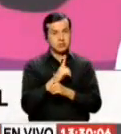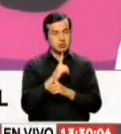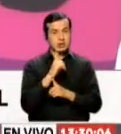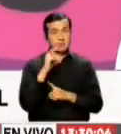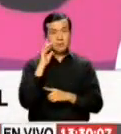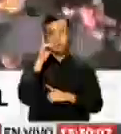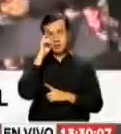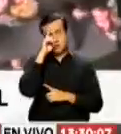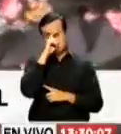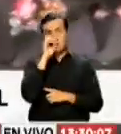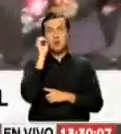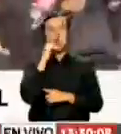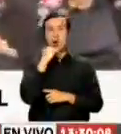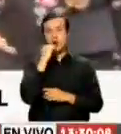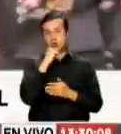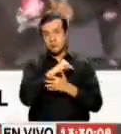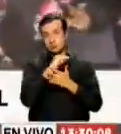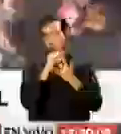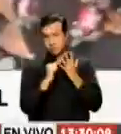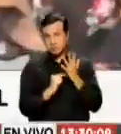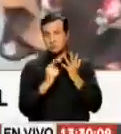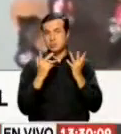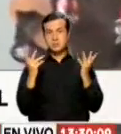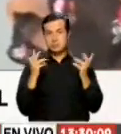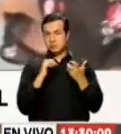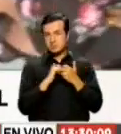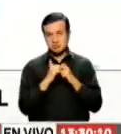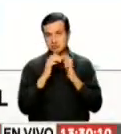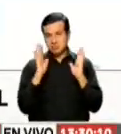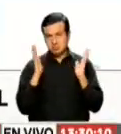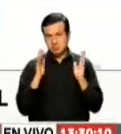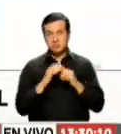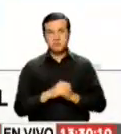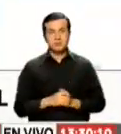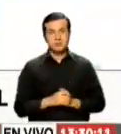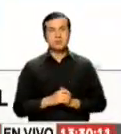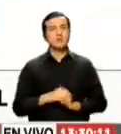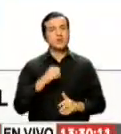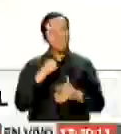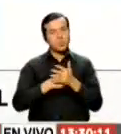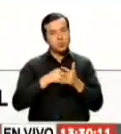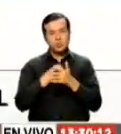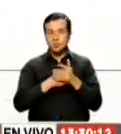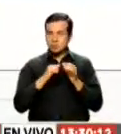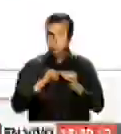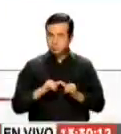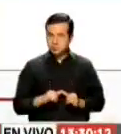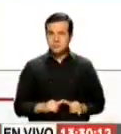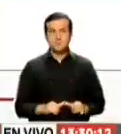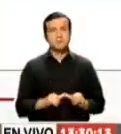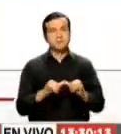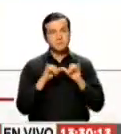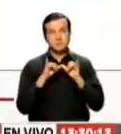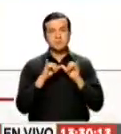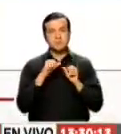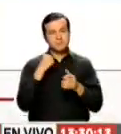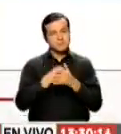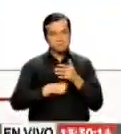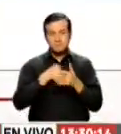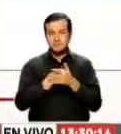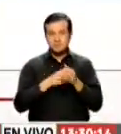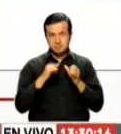por medio o alguna limitante. Pero tampoco imposible. Bueno, es una lucha constante, es algo que es cuestión de